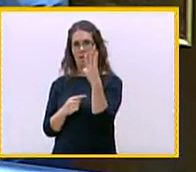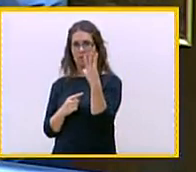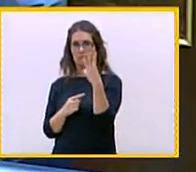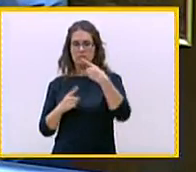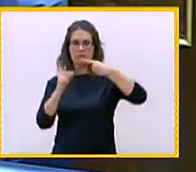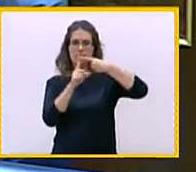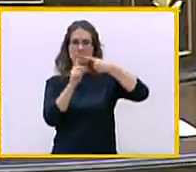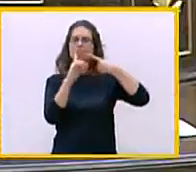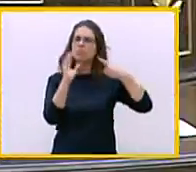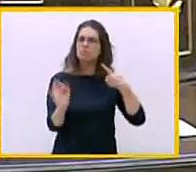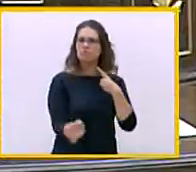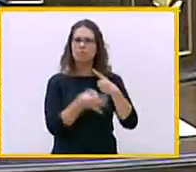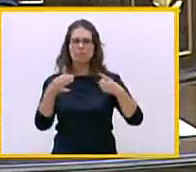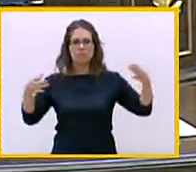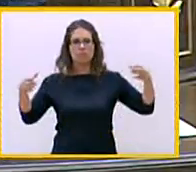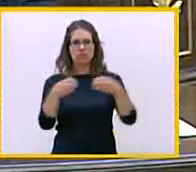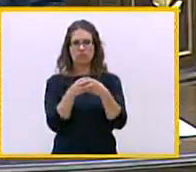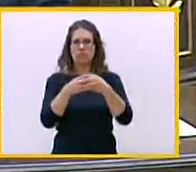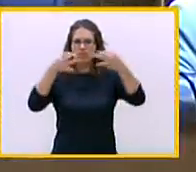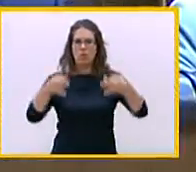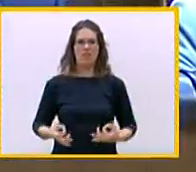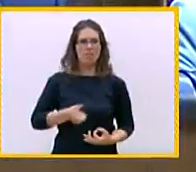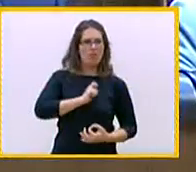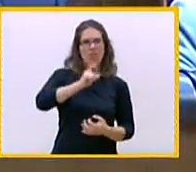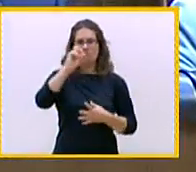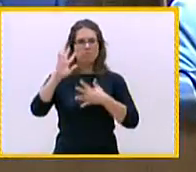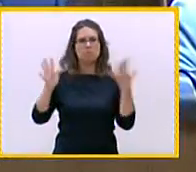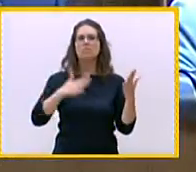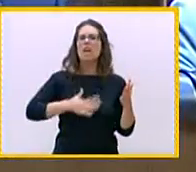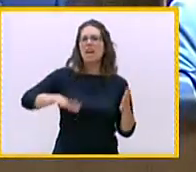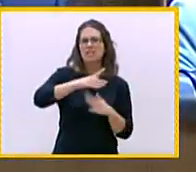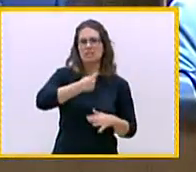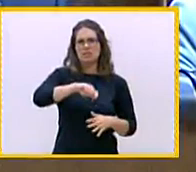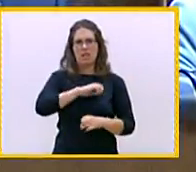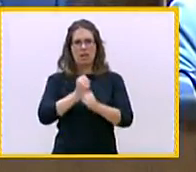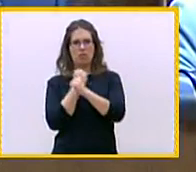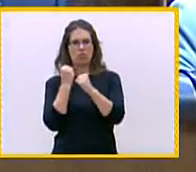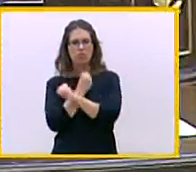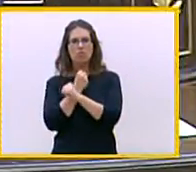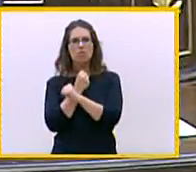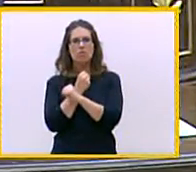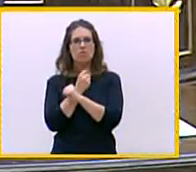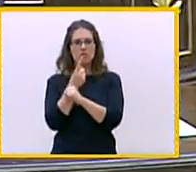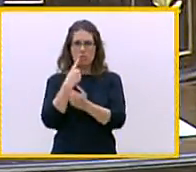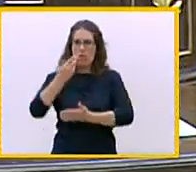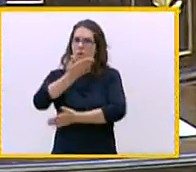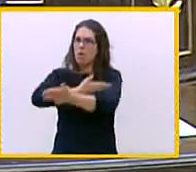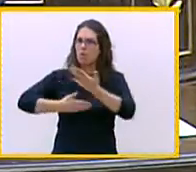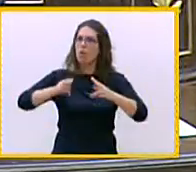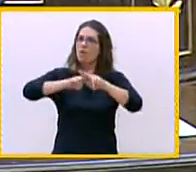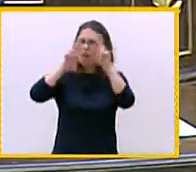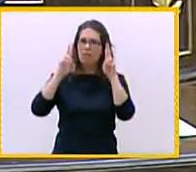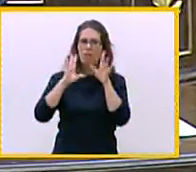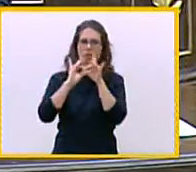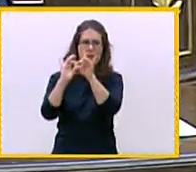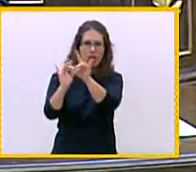actuación de las fuerzas y cuerpos de seguridad del Estado, una muy fluida y consolidada colaboración internacional y